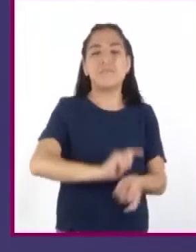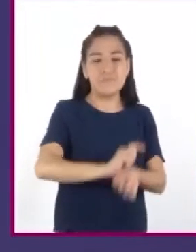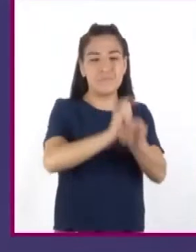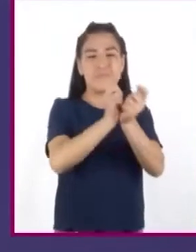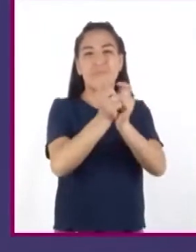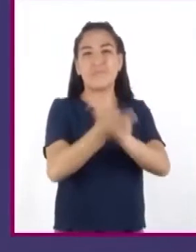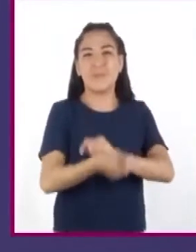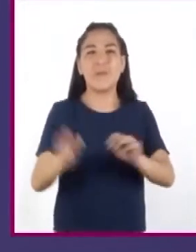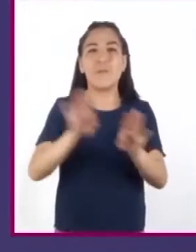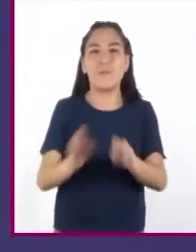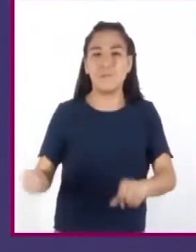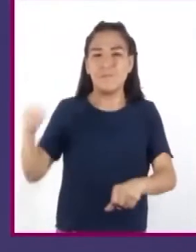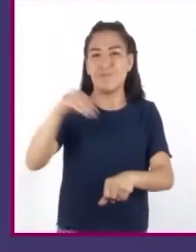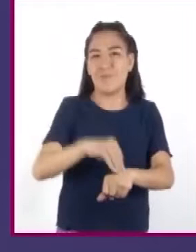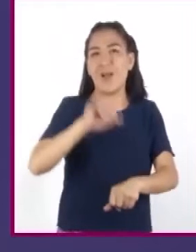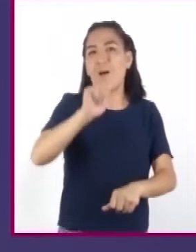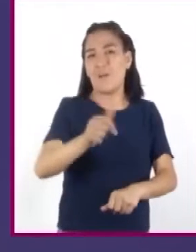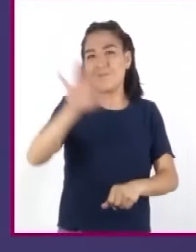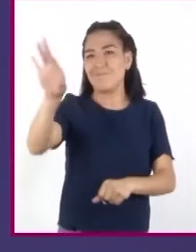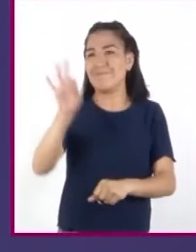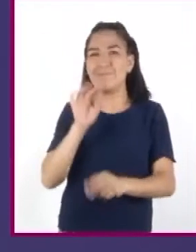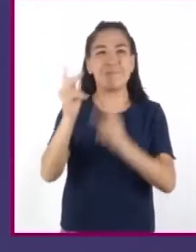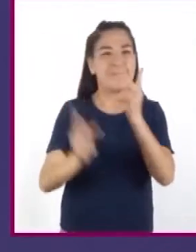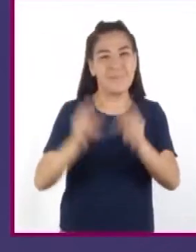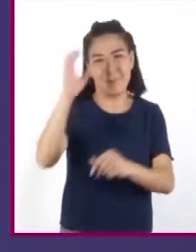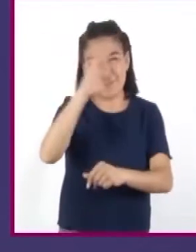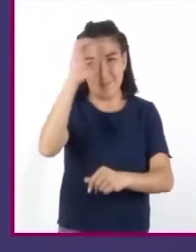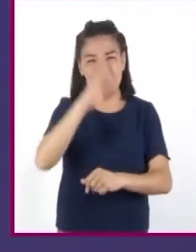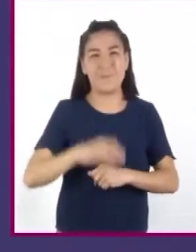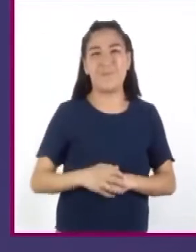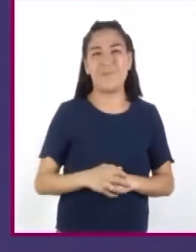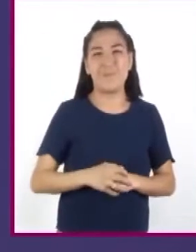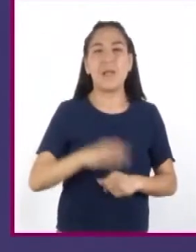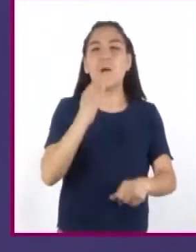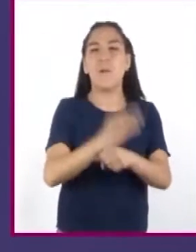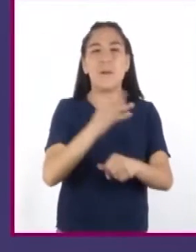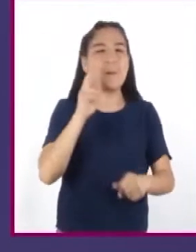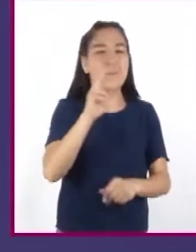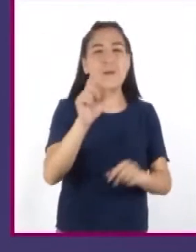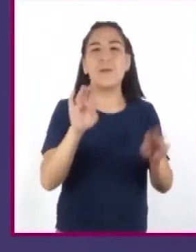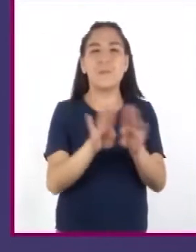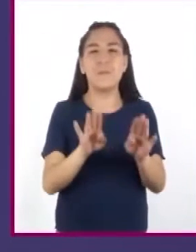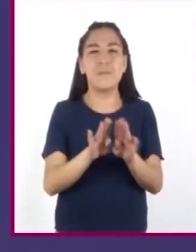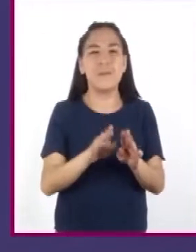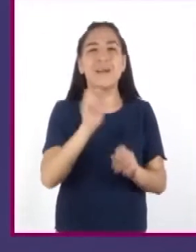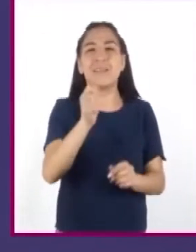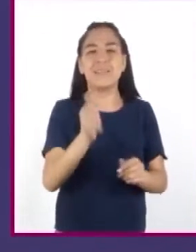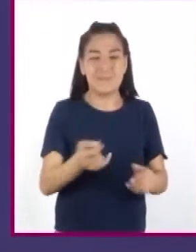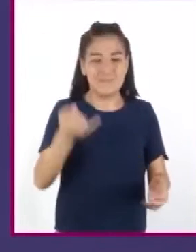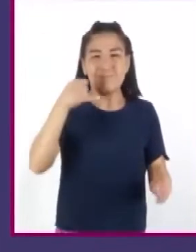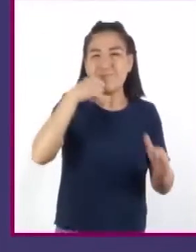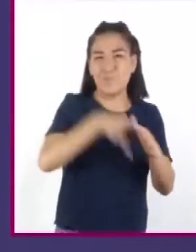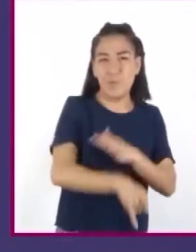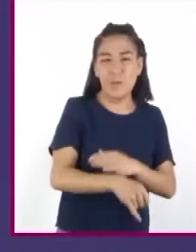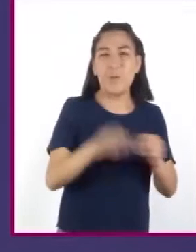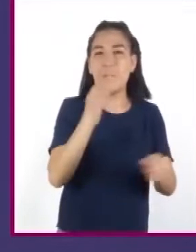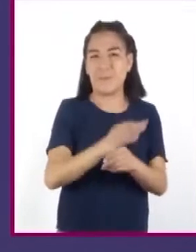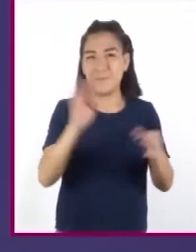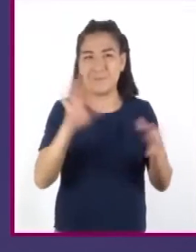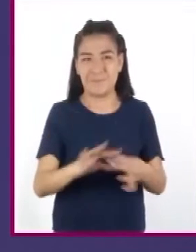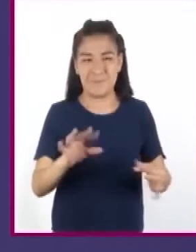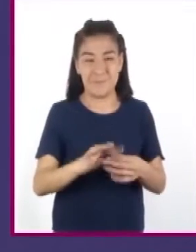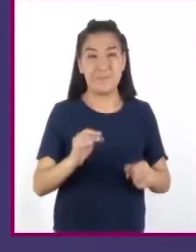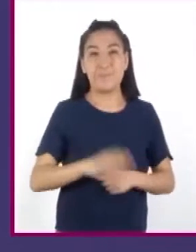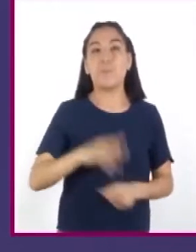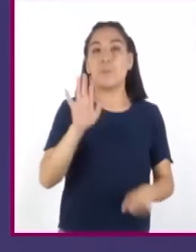y complementando de otras culturas. Hagamos una pequeña pausa para poder profundizar en lo que acabamos de platicar.